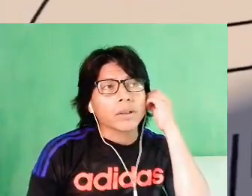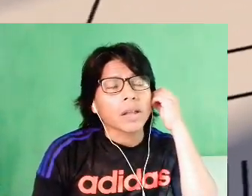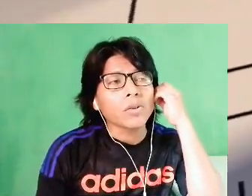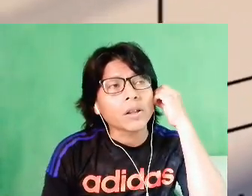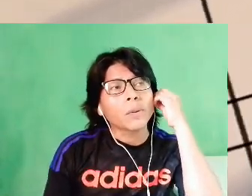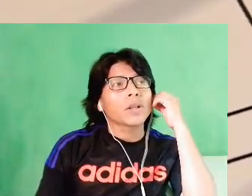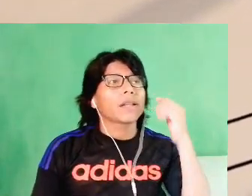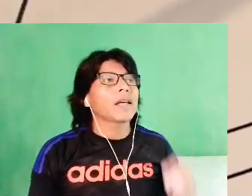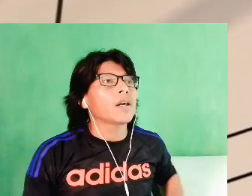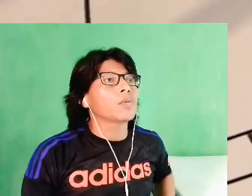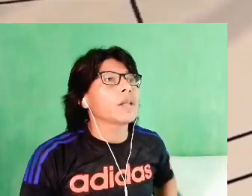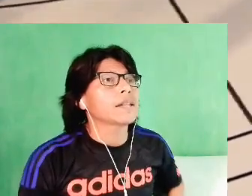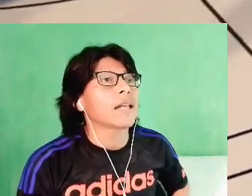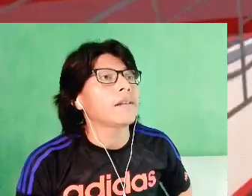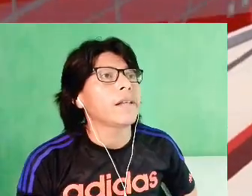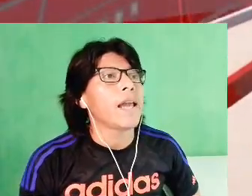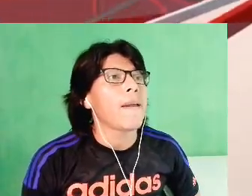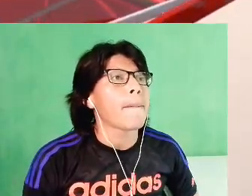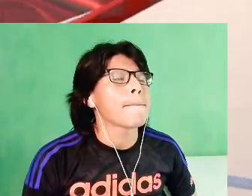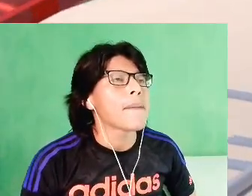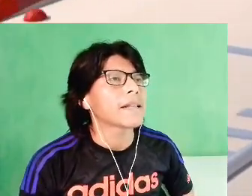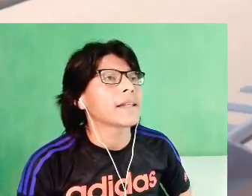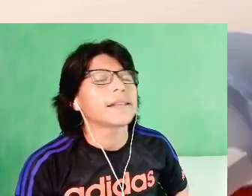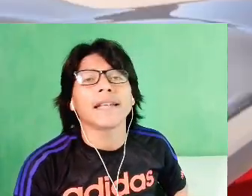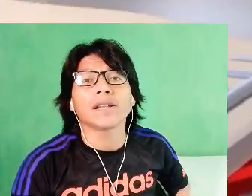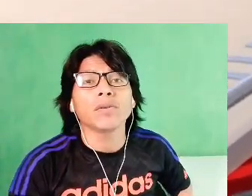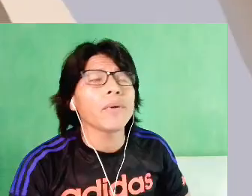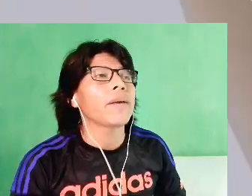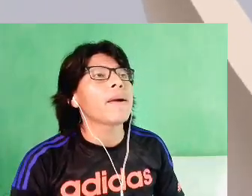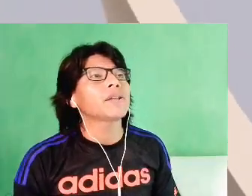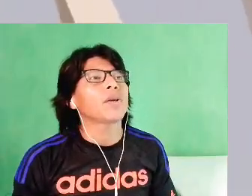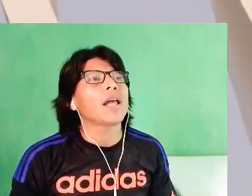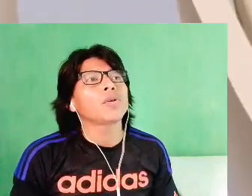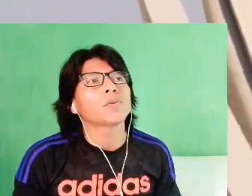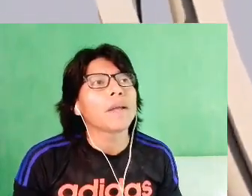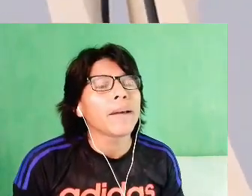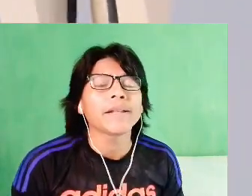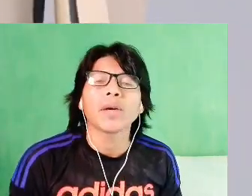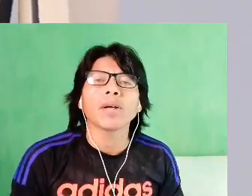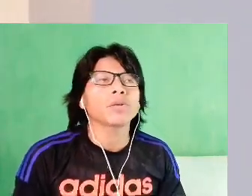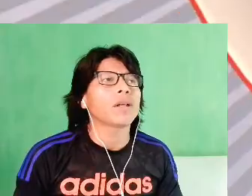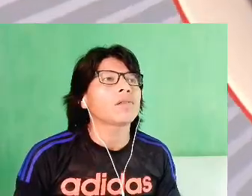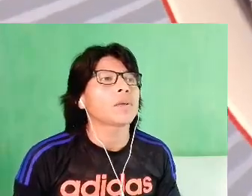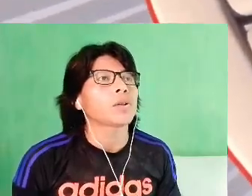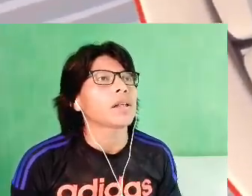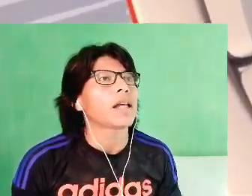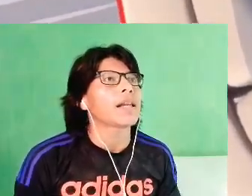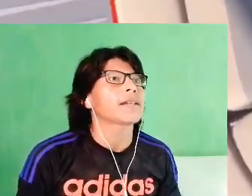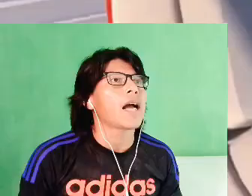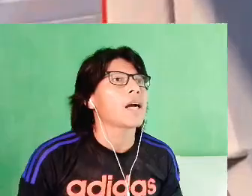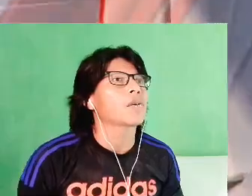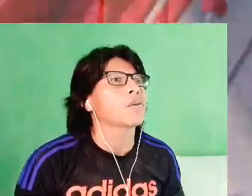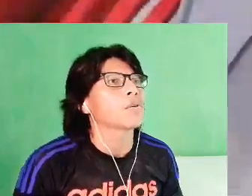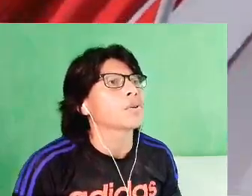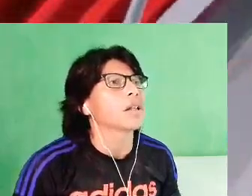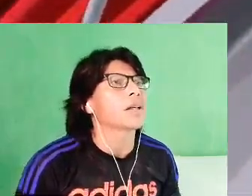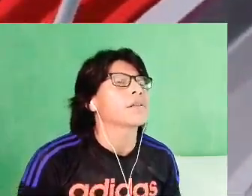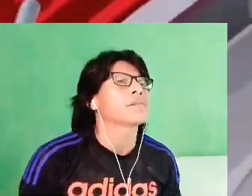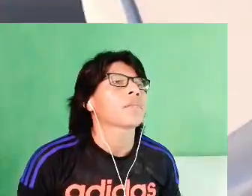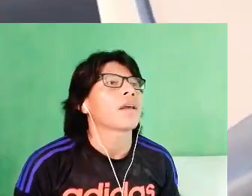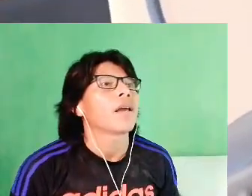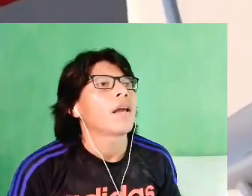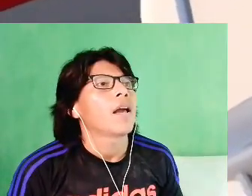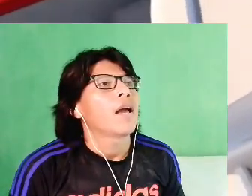y paisanos tabasqueños, espero que tengan un excelente martes 19 de marzo del año 2024 y hay información que darles a